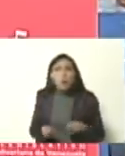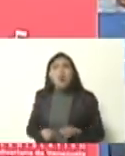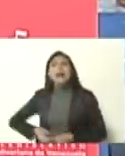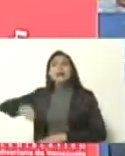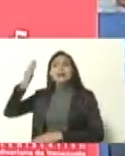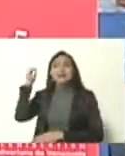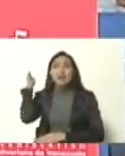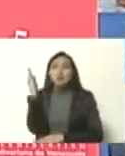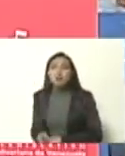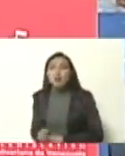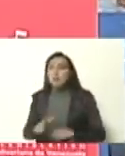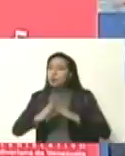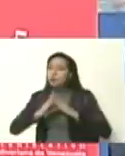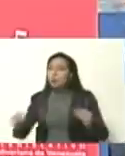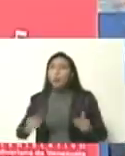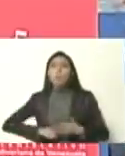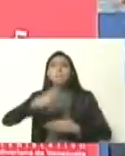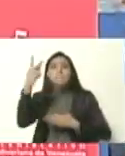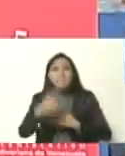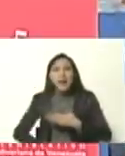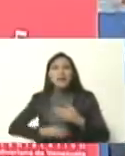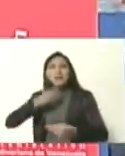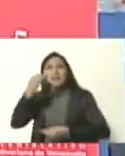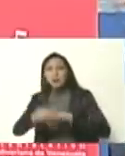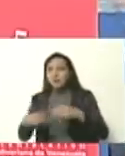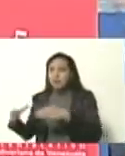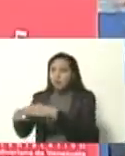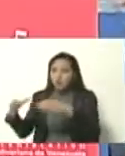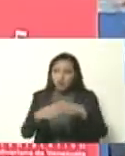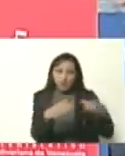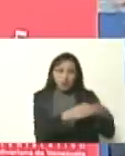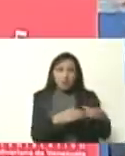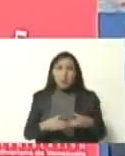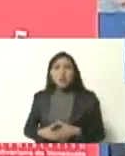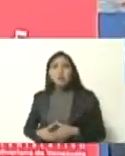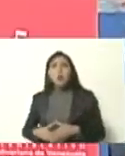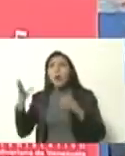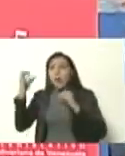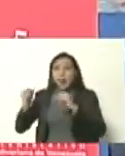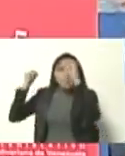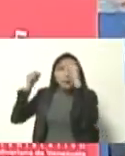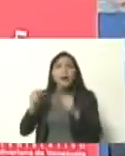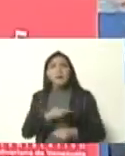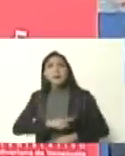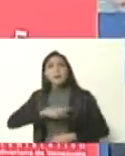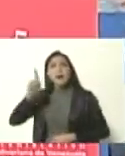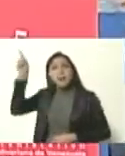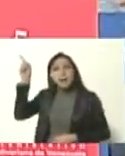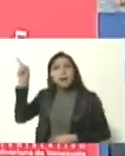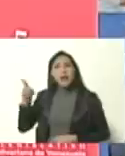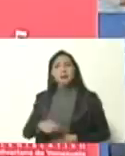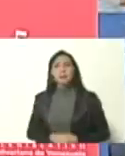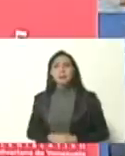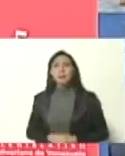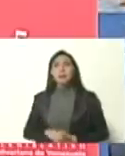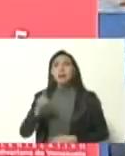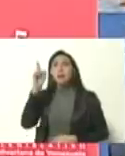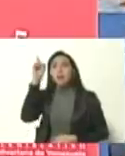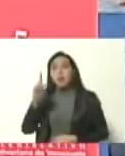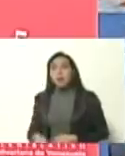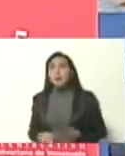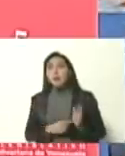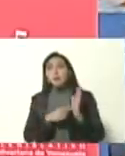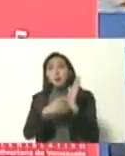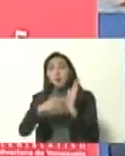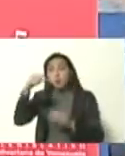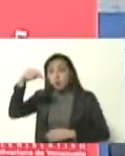Denunciamos de los planes que desarrolló desde la residencia de la Embajada de España y lo recalcamos el